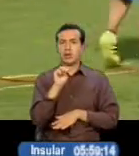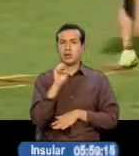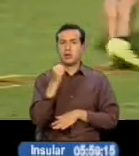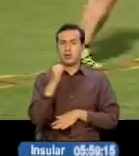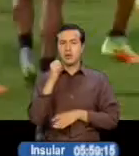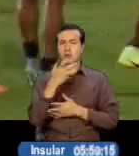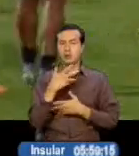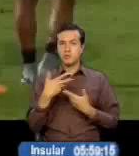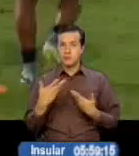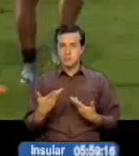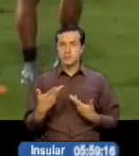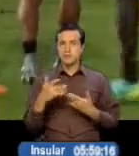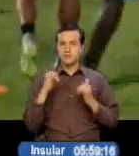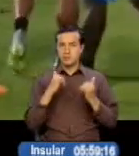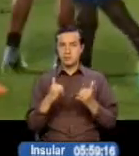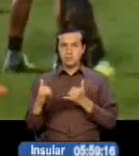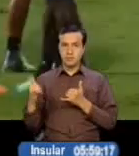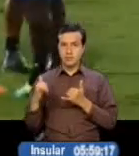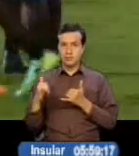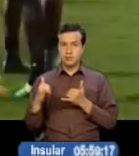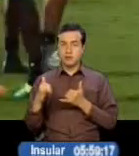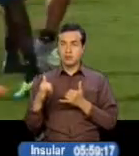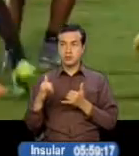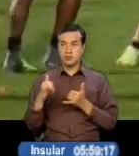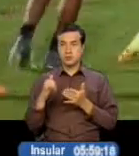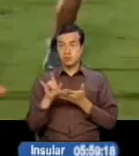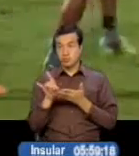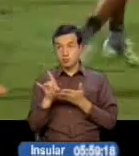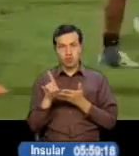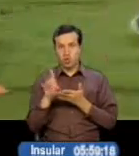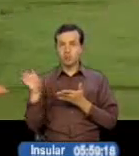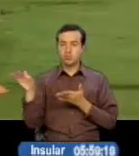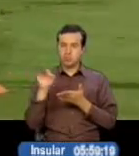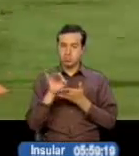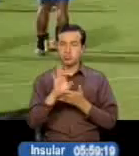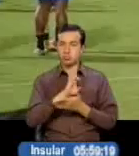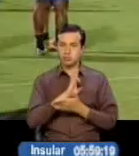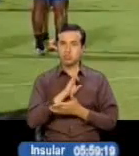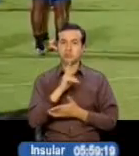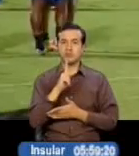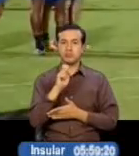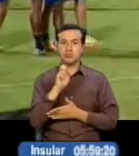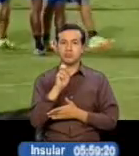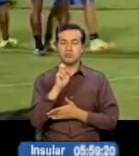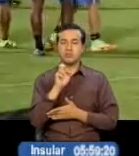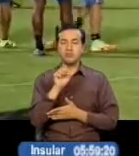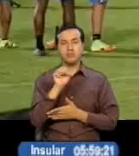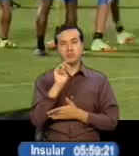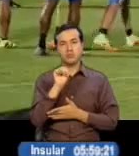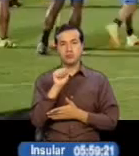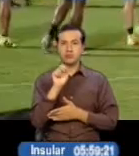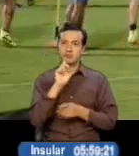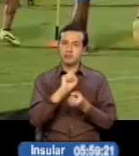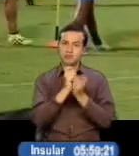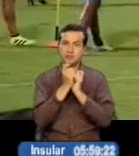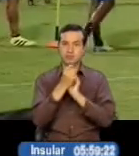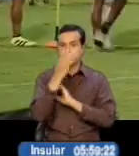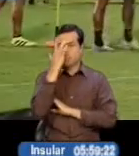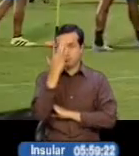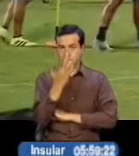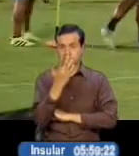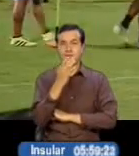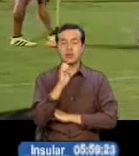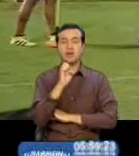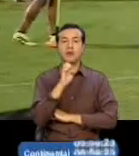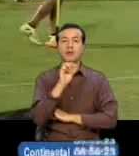Pese a esto, el jugador no será desconvocado. El técnico José Pekerman debió hacer un cambio en la convocatoria tras la lesión de